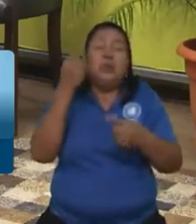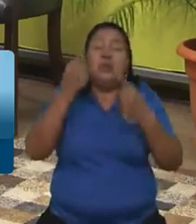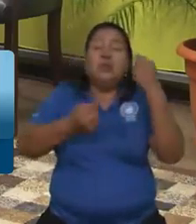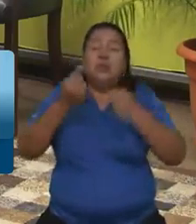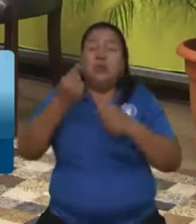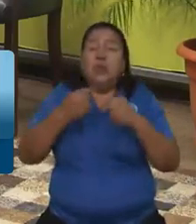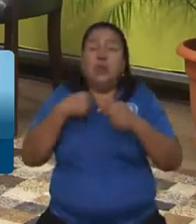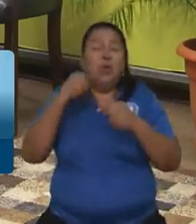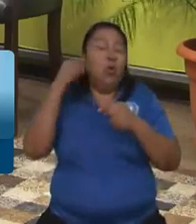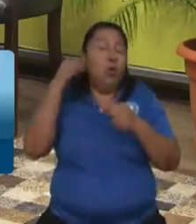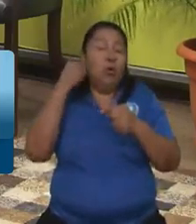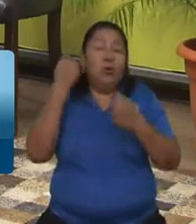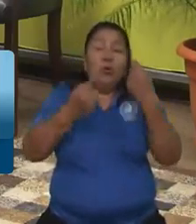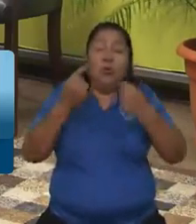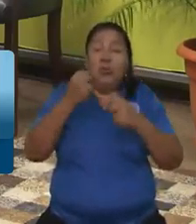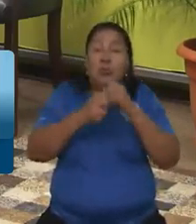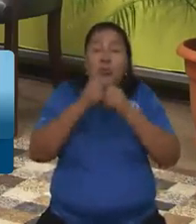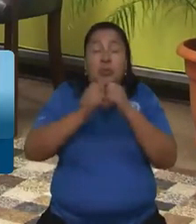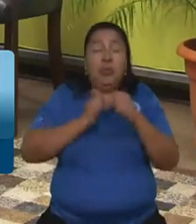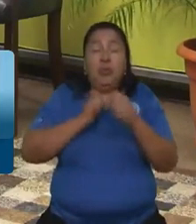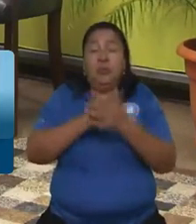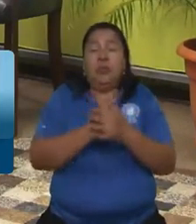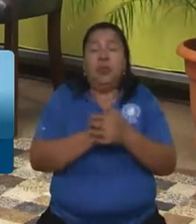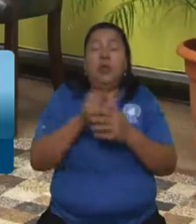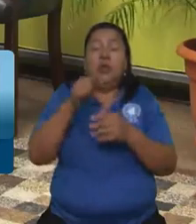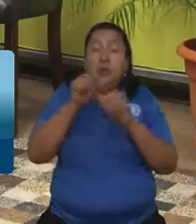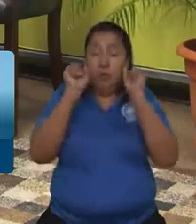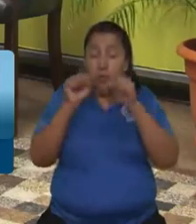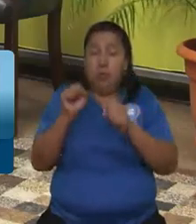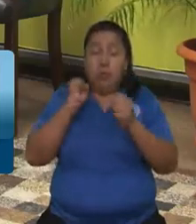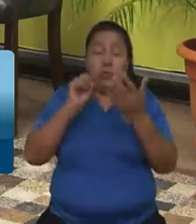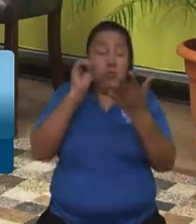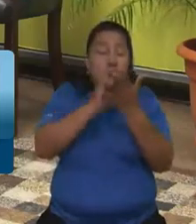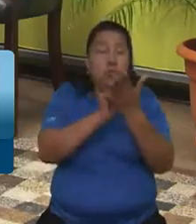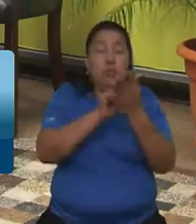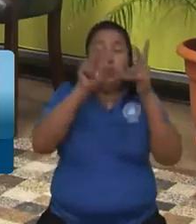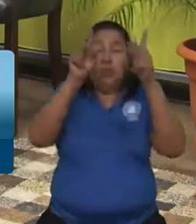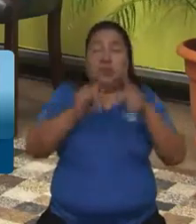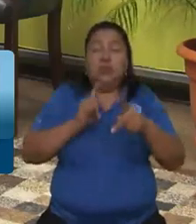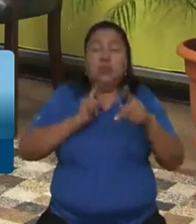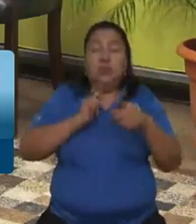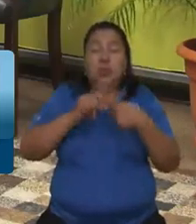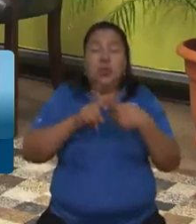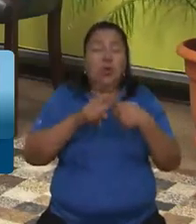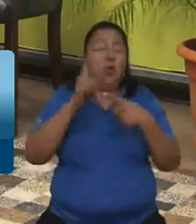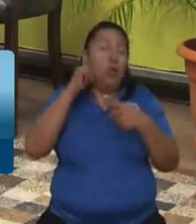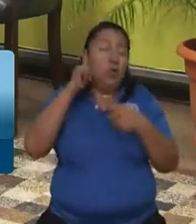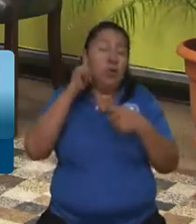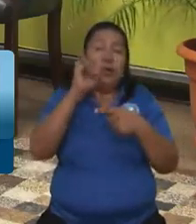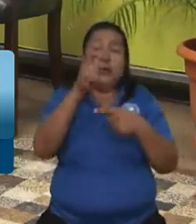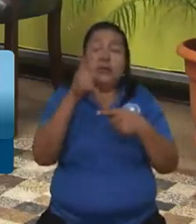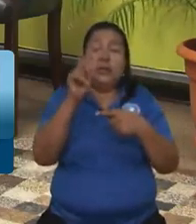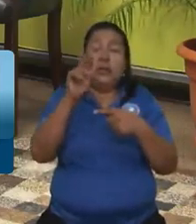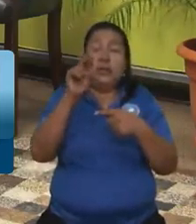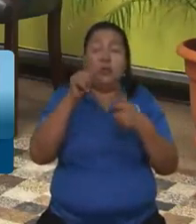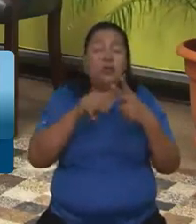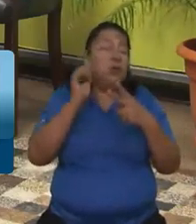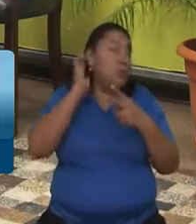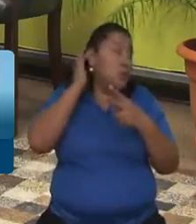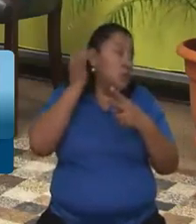de una contaminación en el oído por ir a un río contaminado, un río sucio, o ya